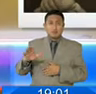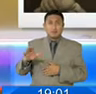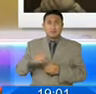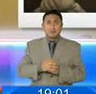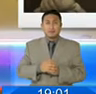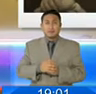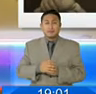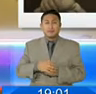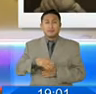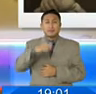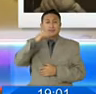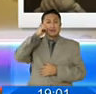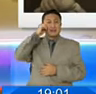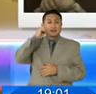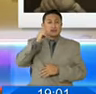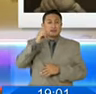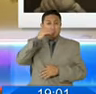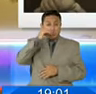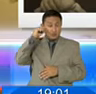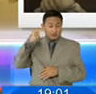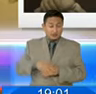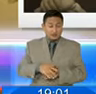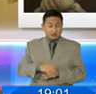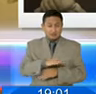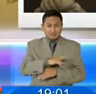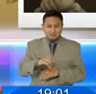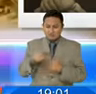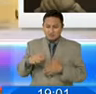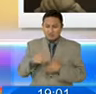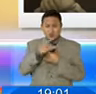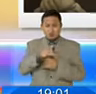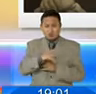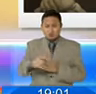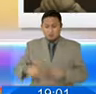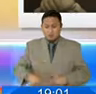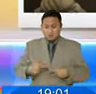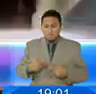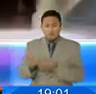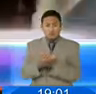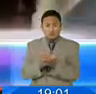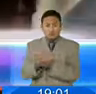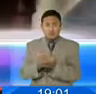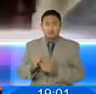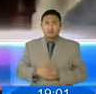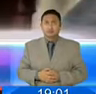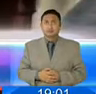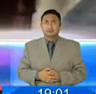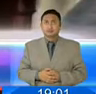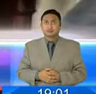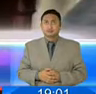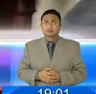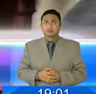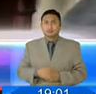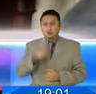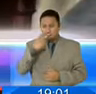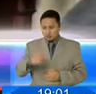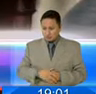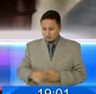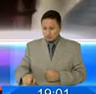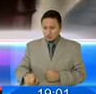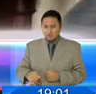sucumbíos y de inmediato se sintió atraído por esa vida de servicios vivían los Carmelitas descalsos